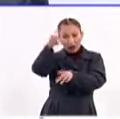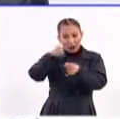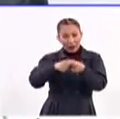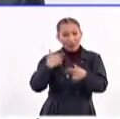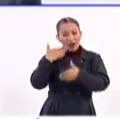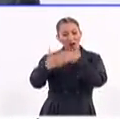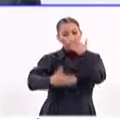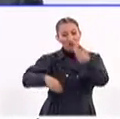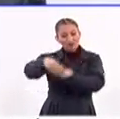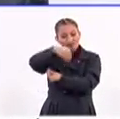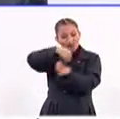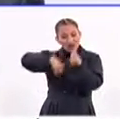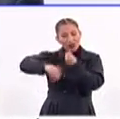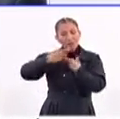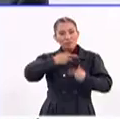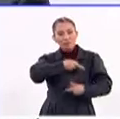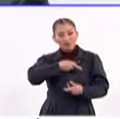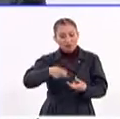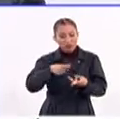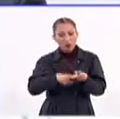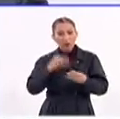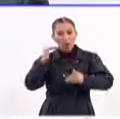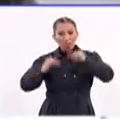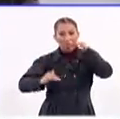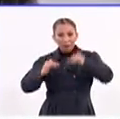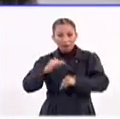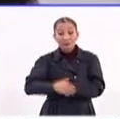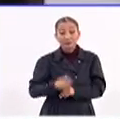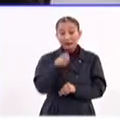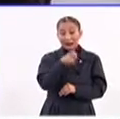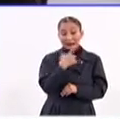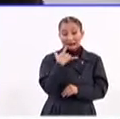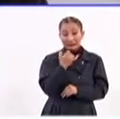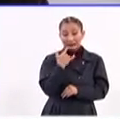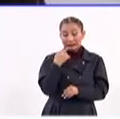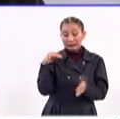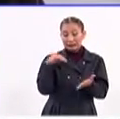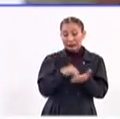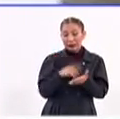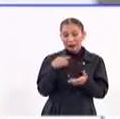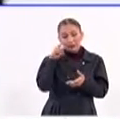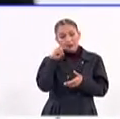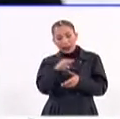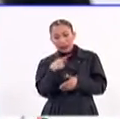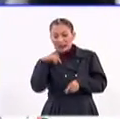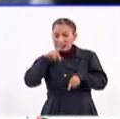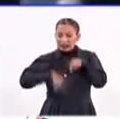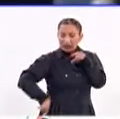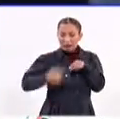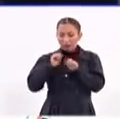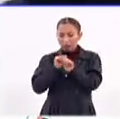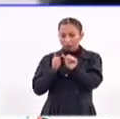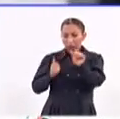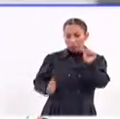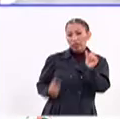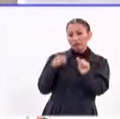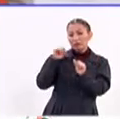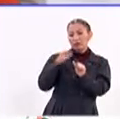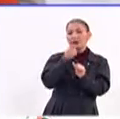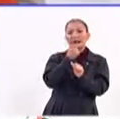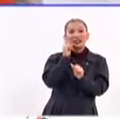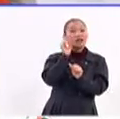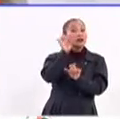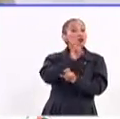climático, el desarrollo sustentable, la pobreza, la desigualdad. Este esfuerzo incluye encarar y contrarrestar el rezago histórico de las